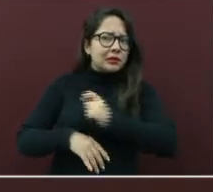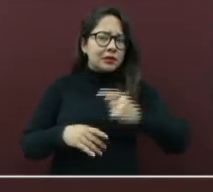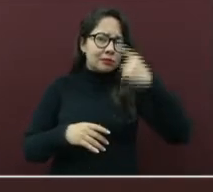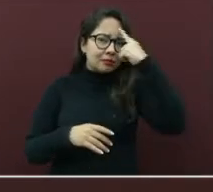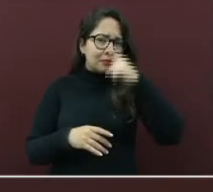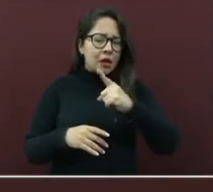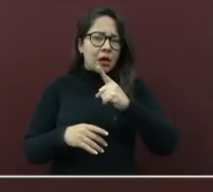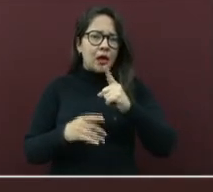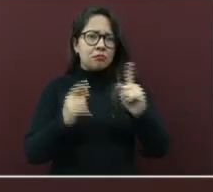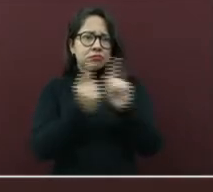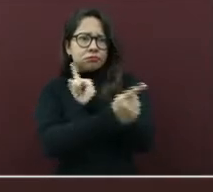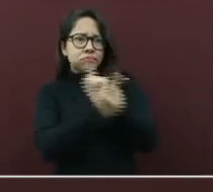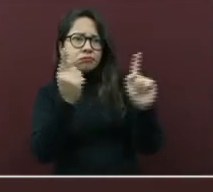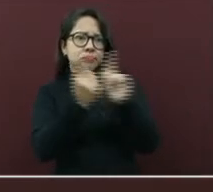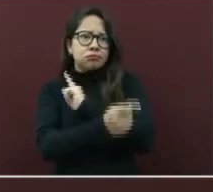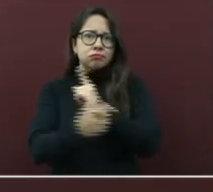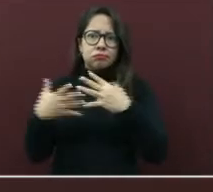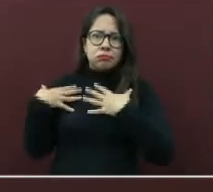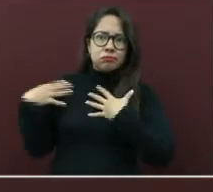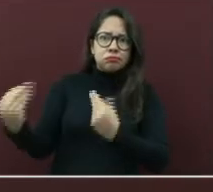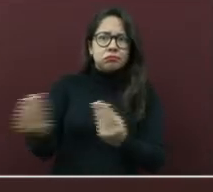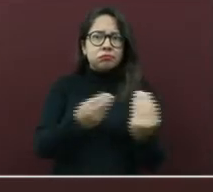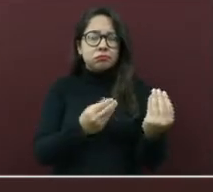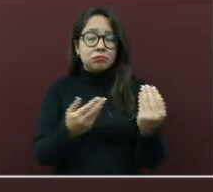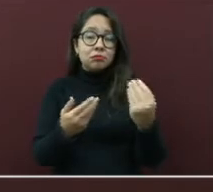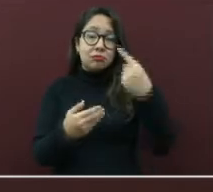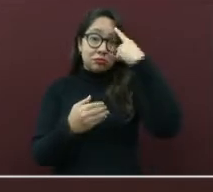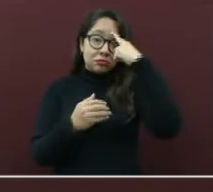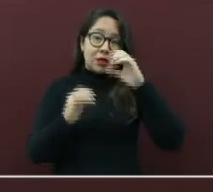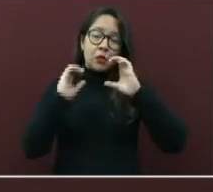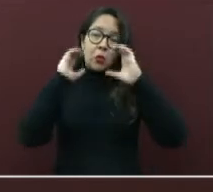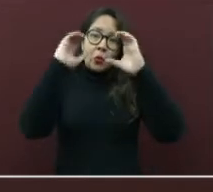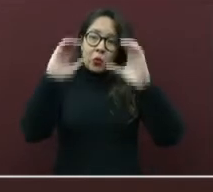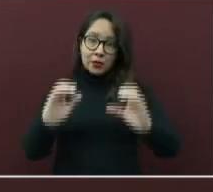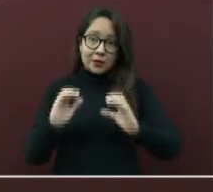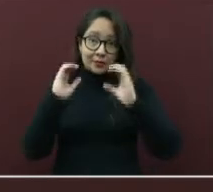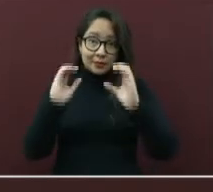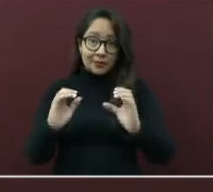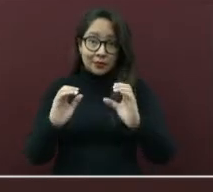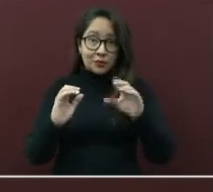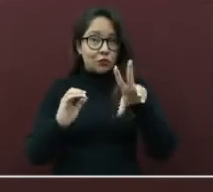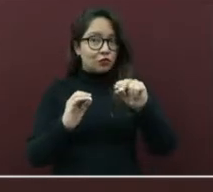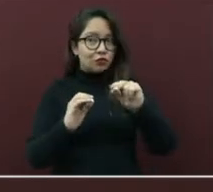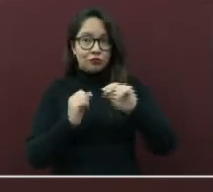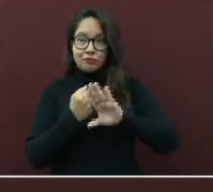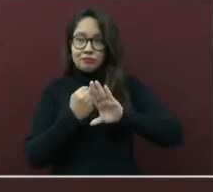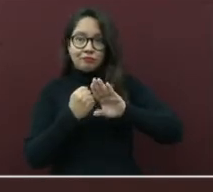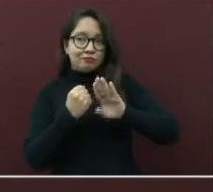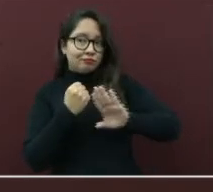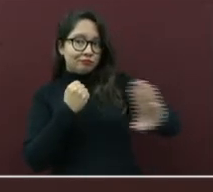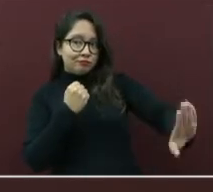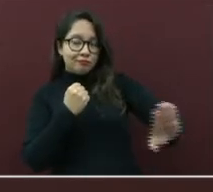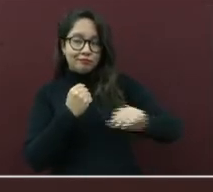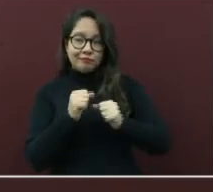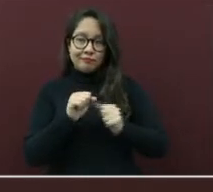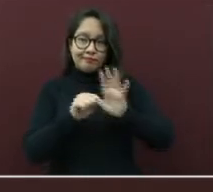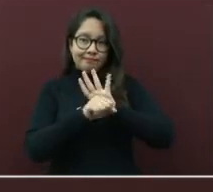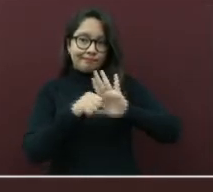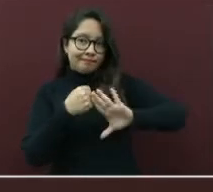reflejan movimiento en la transmisión y tomen sus precauciones para no contraer la enfermedad